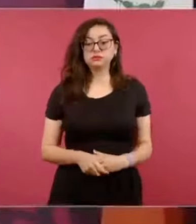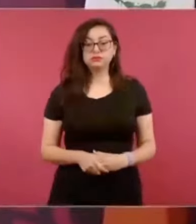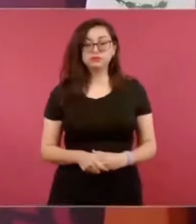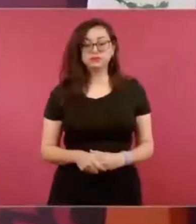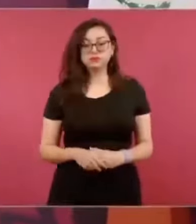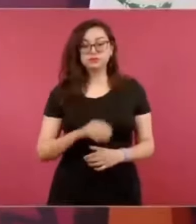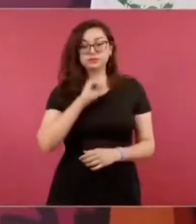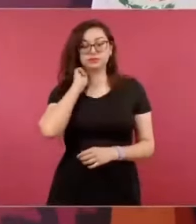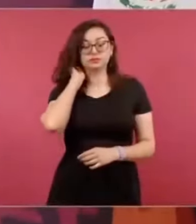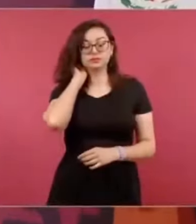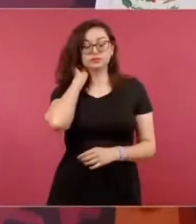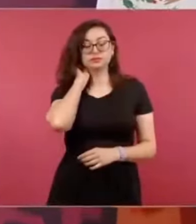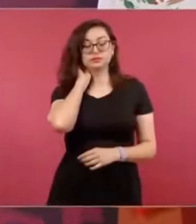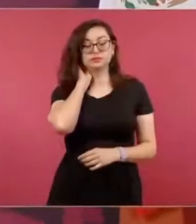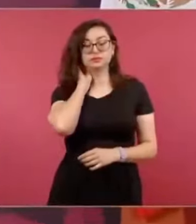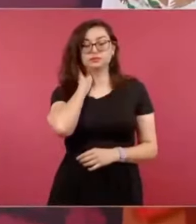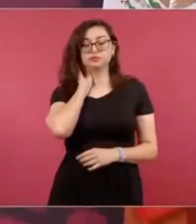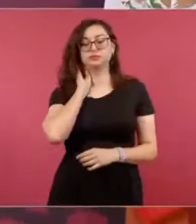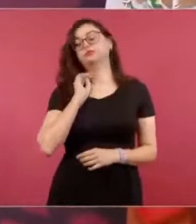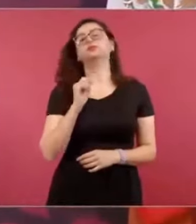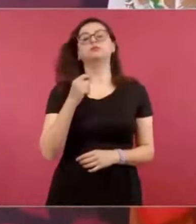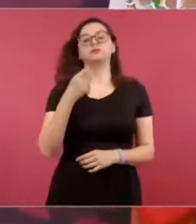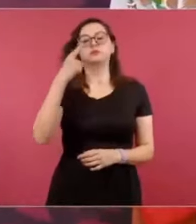Yo creo que está bastante claro,